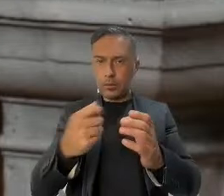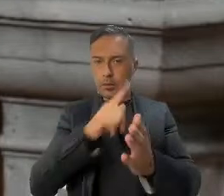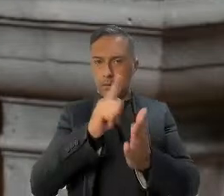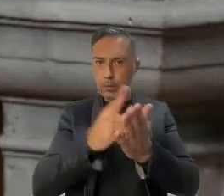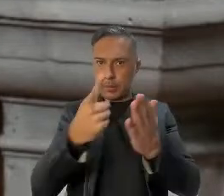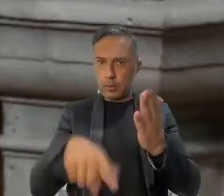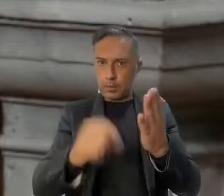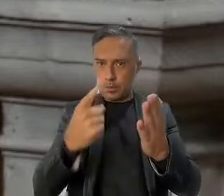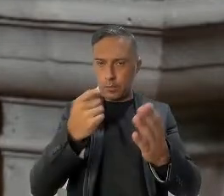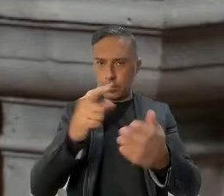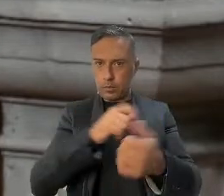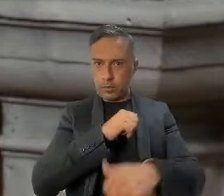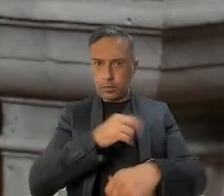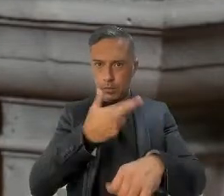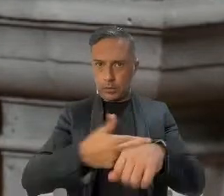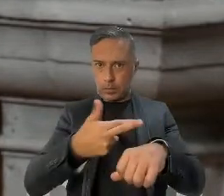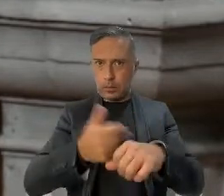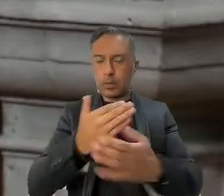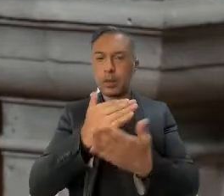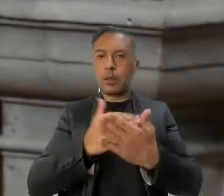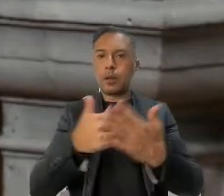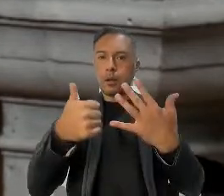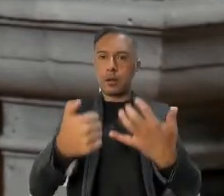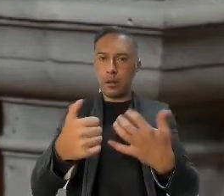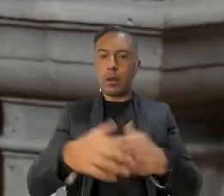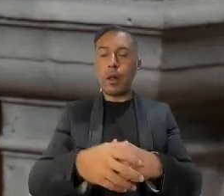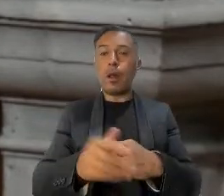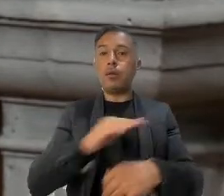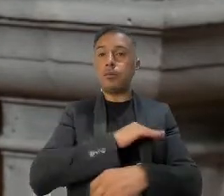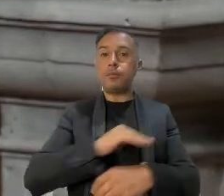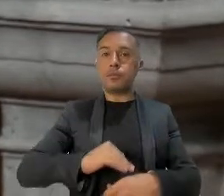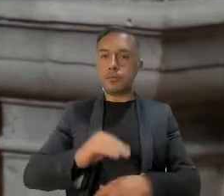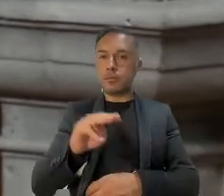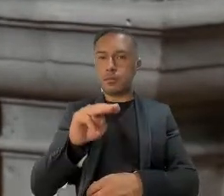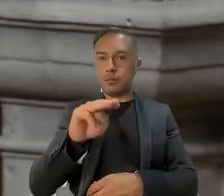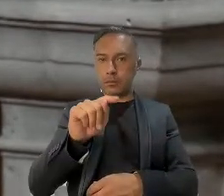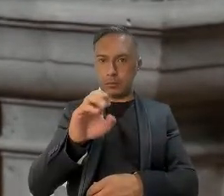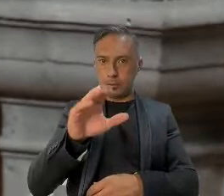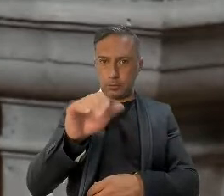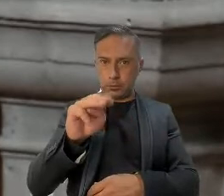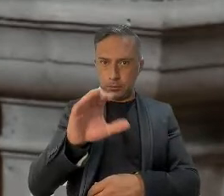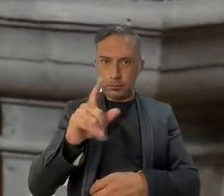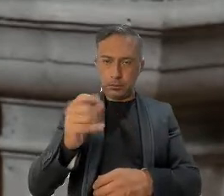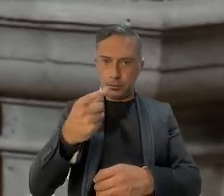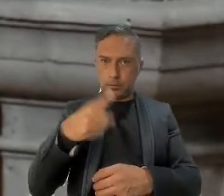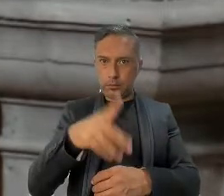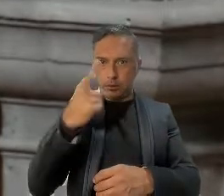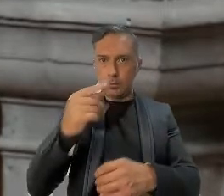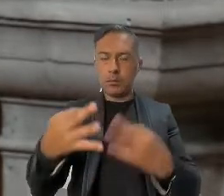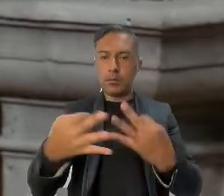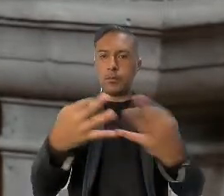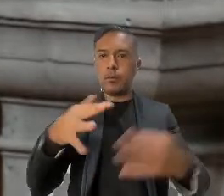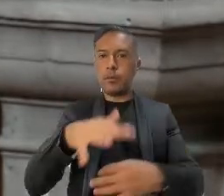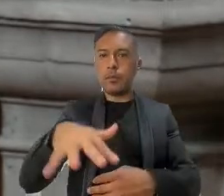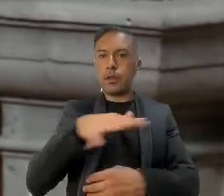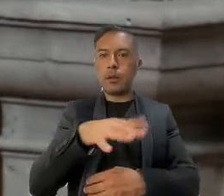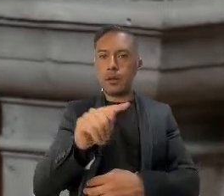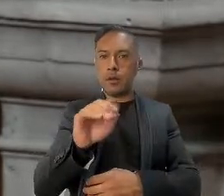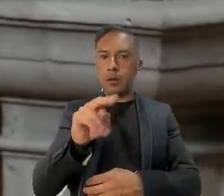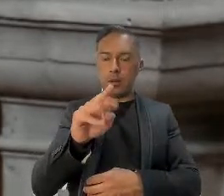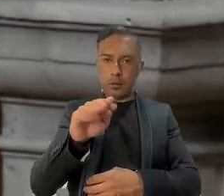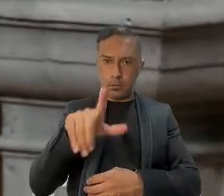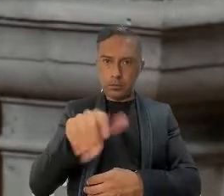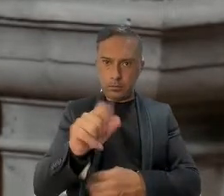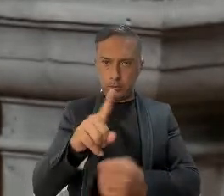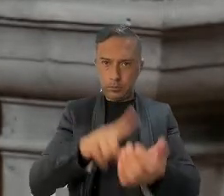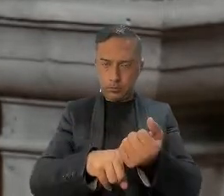que haya lugar. Sexto, se ordene al municipio de Tecámac el respeto del territorio de Tonanitla y se abstenga de emitir